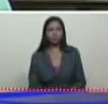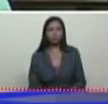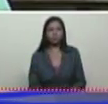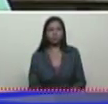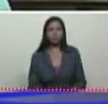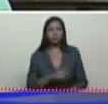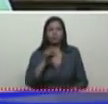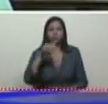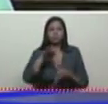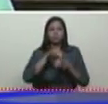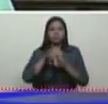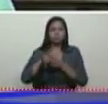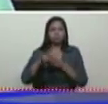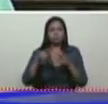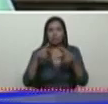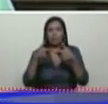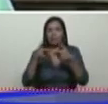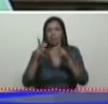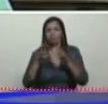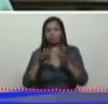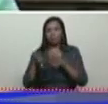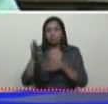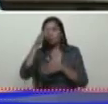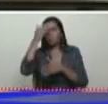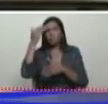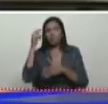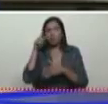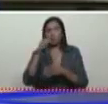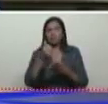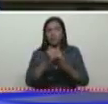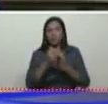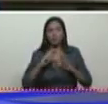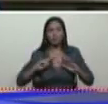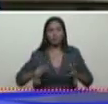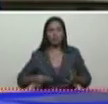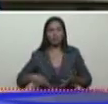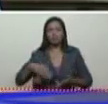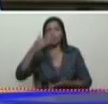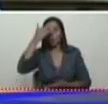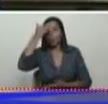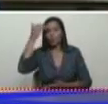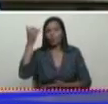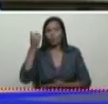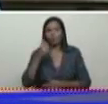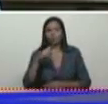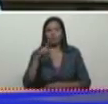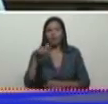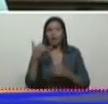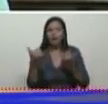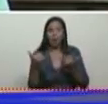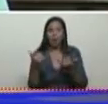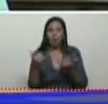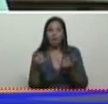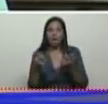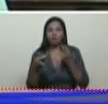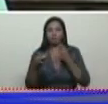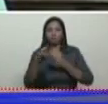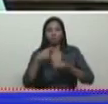Pasó el show, se olvidaron, ellos se olvidaron de la famosa ayuda humanitaria. Ahora es un negocio para